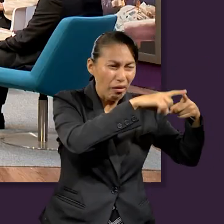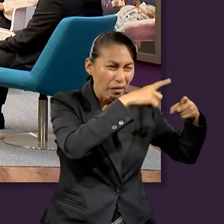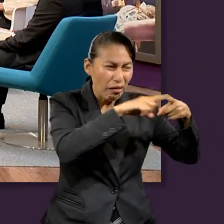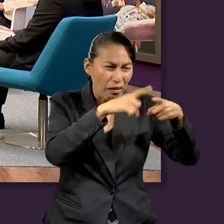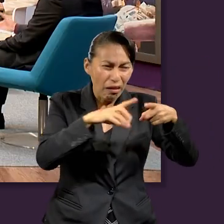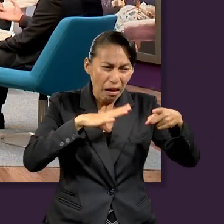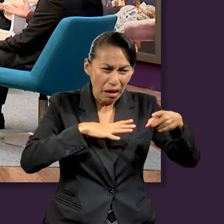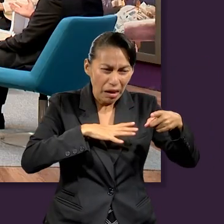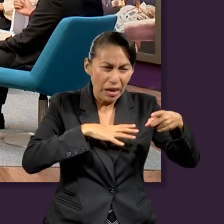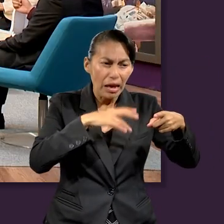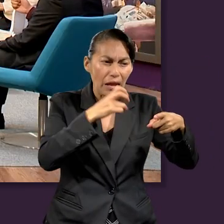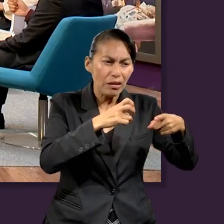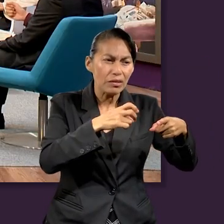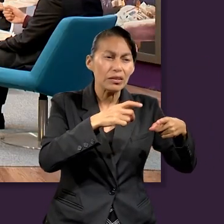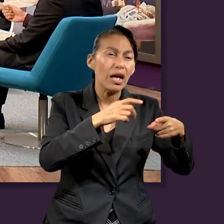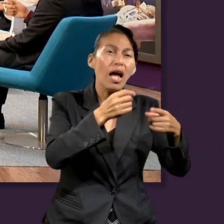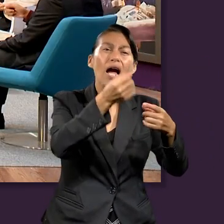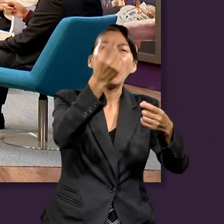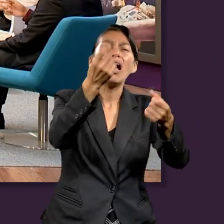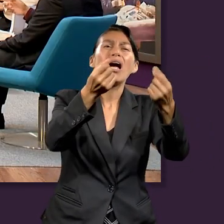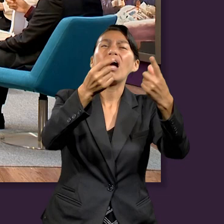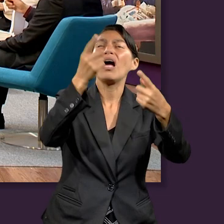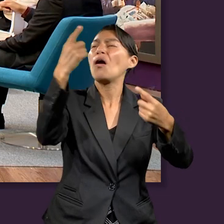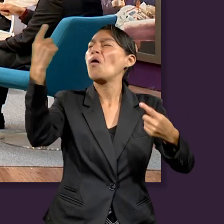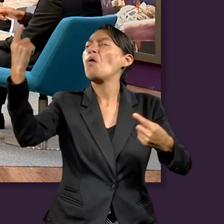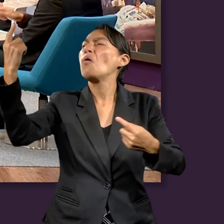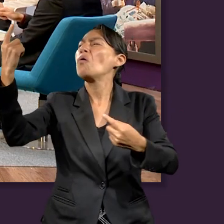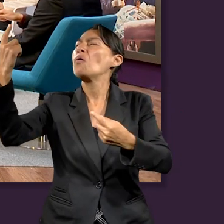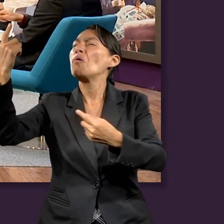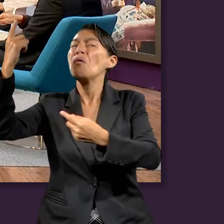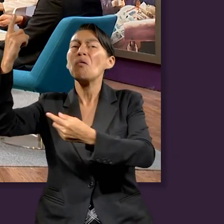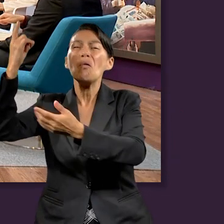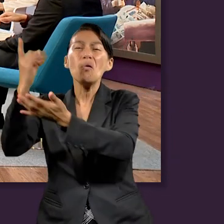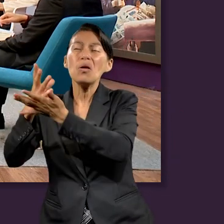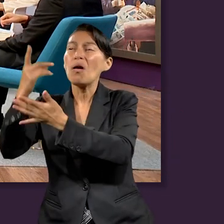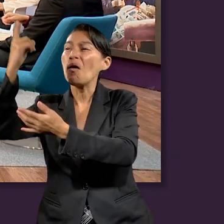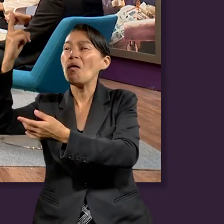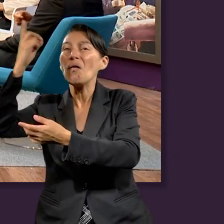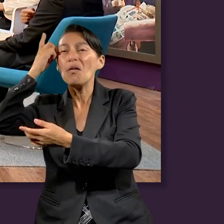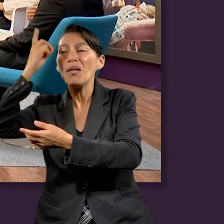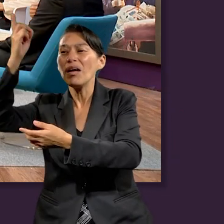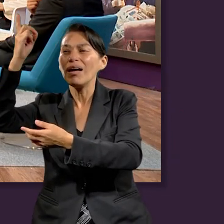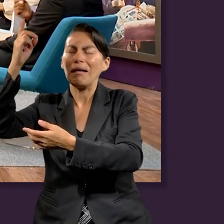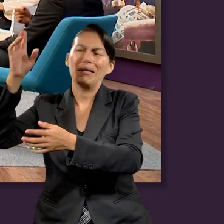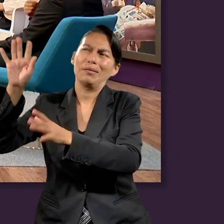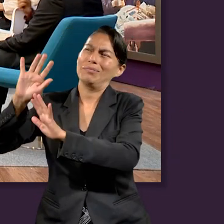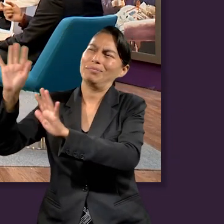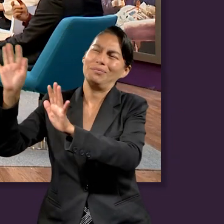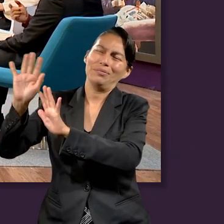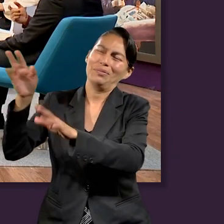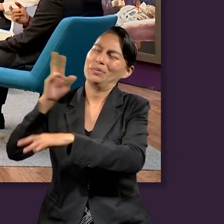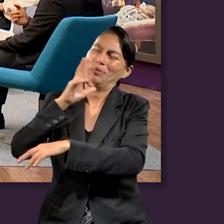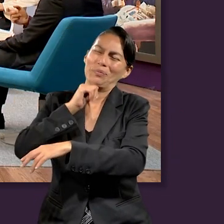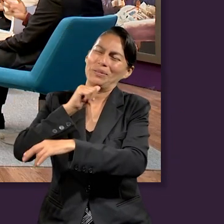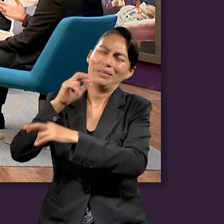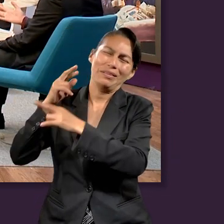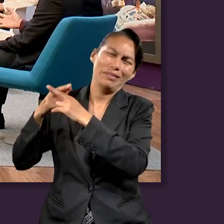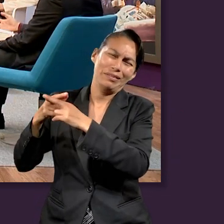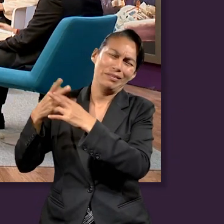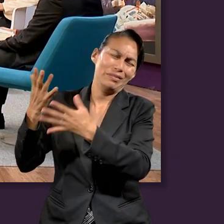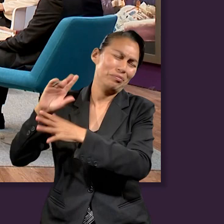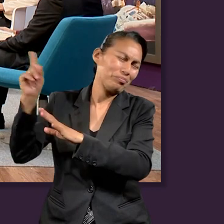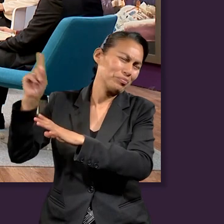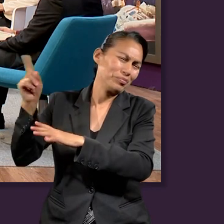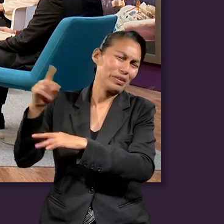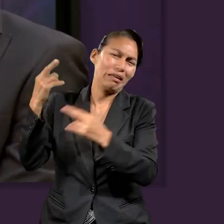hecho es que si nos damos cuenta el enemigo utiliza esta estrategia porque va directamente dañando al segundo